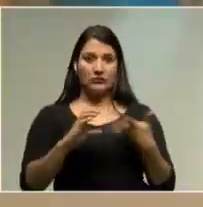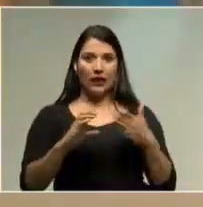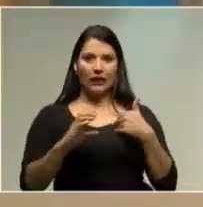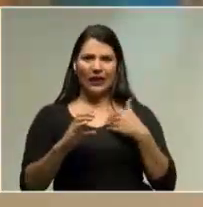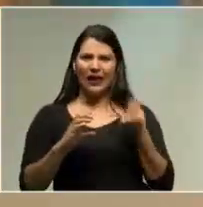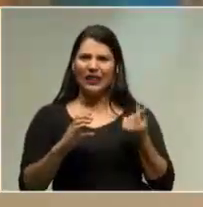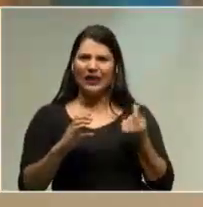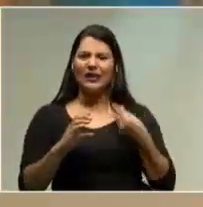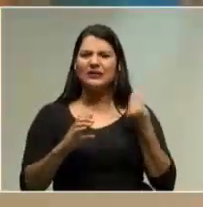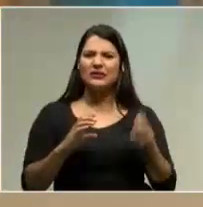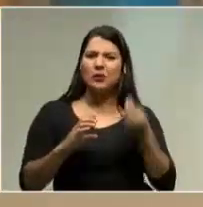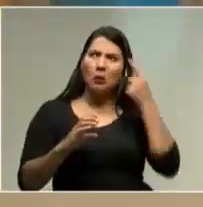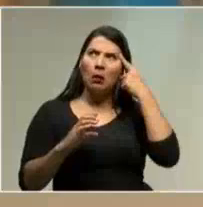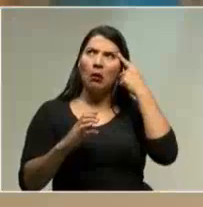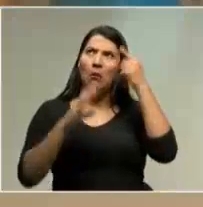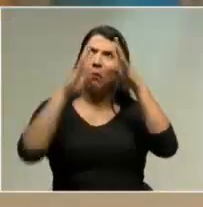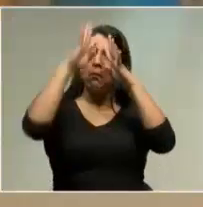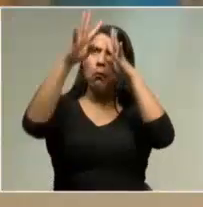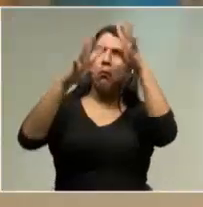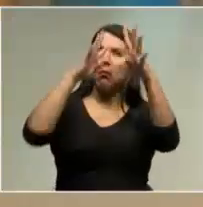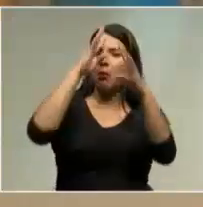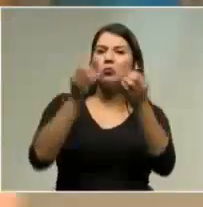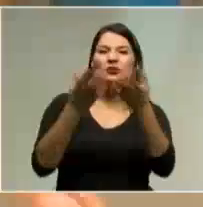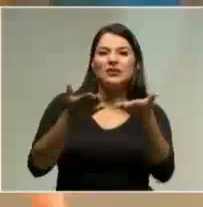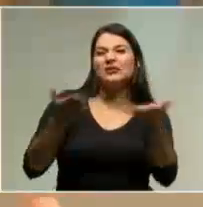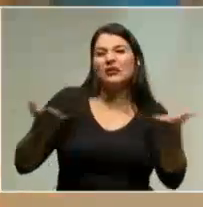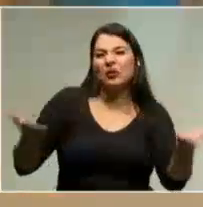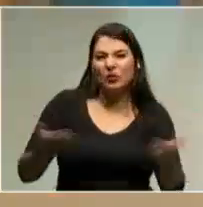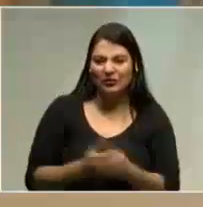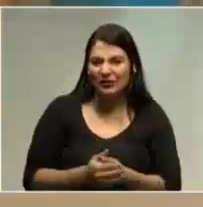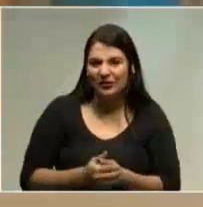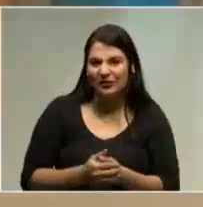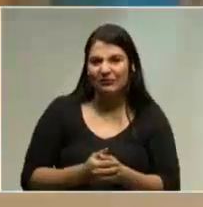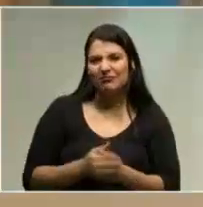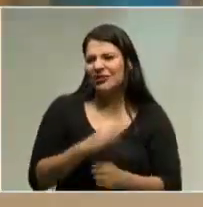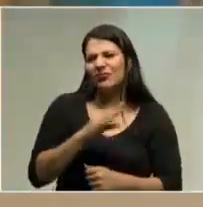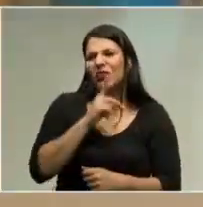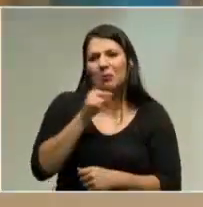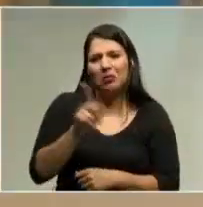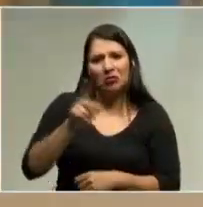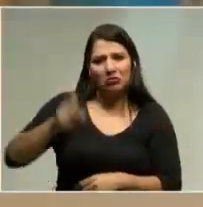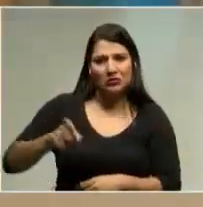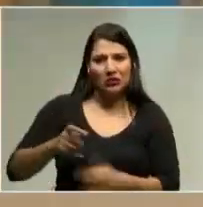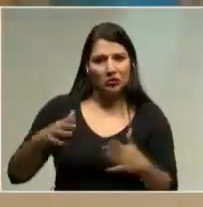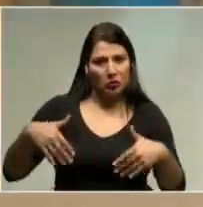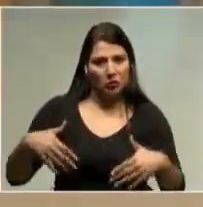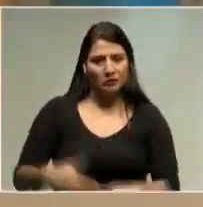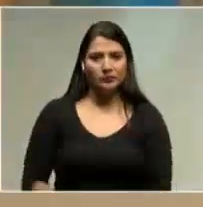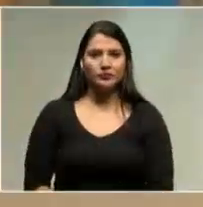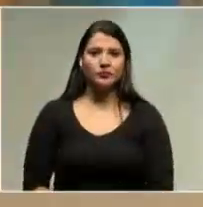repente se me pueden ocurrir un montón de cosas que de otra manera no las ocupaba.